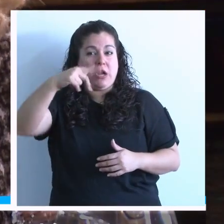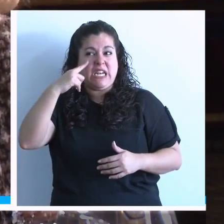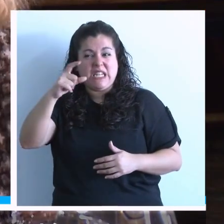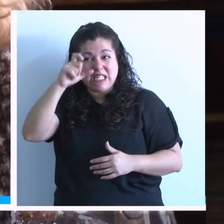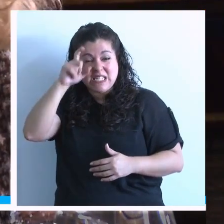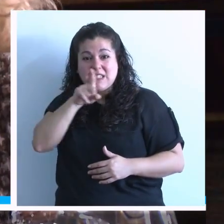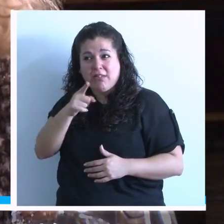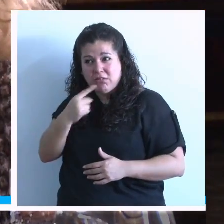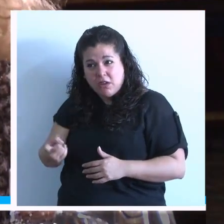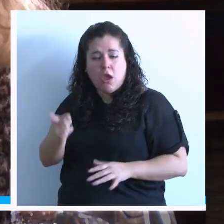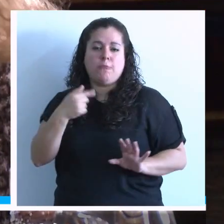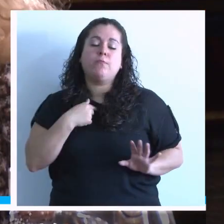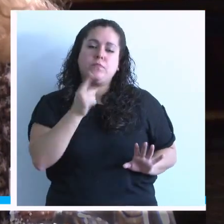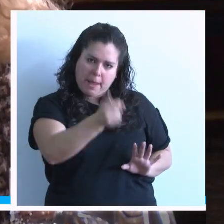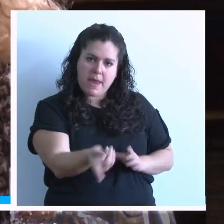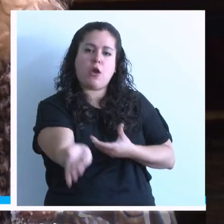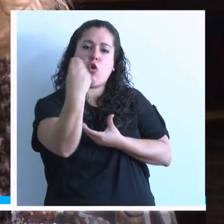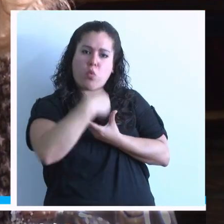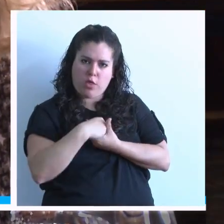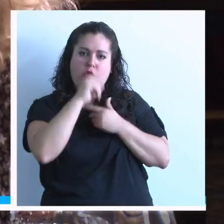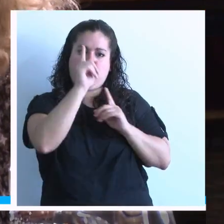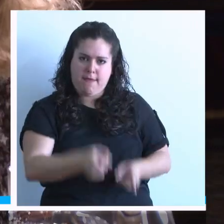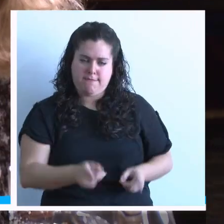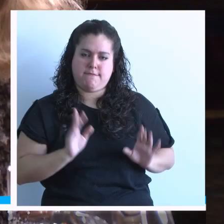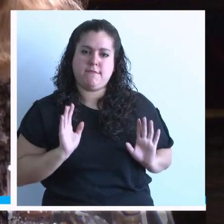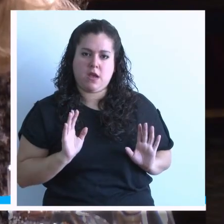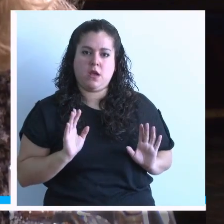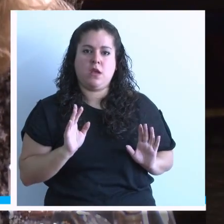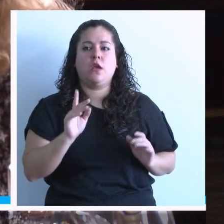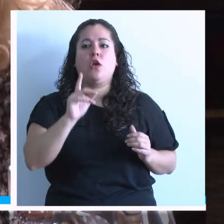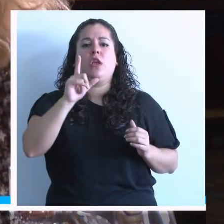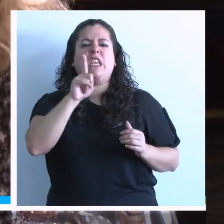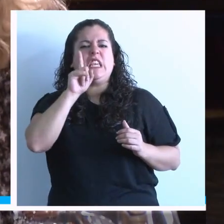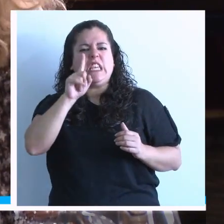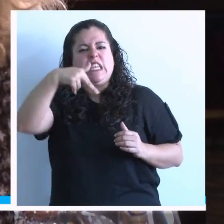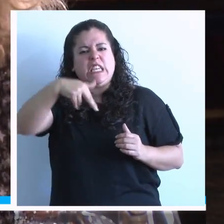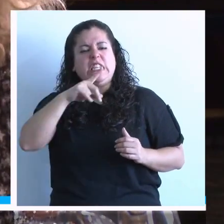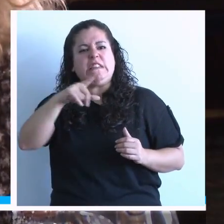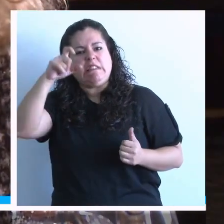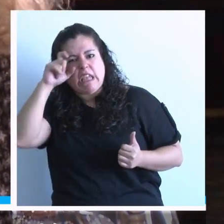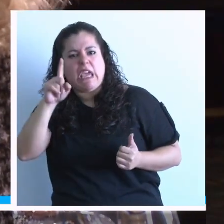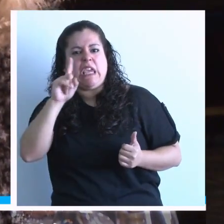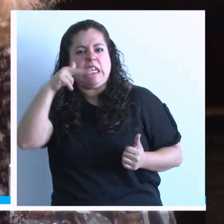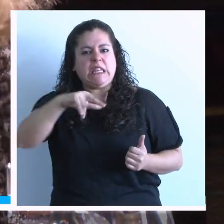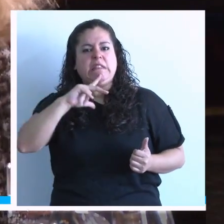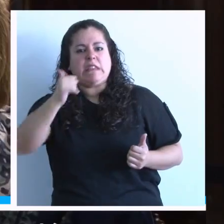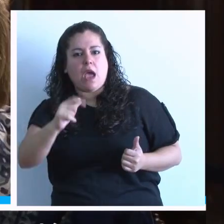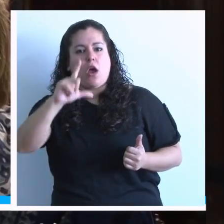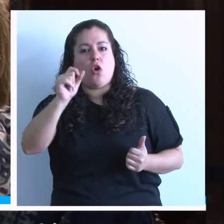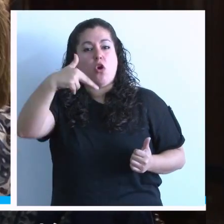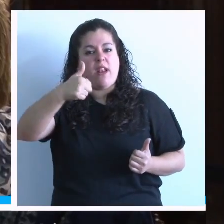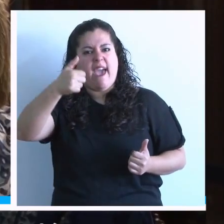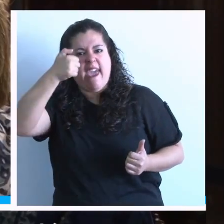los que ahí el CONICET es uno de los organismos de ciencia y técnica, o sea, CONICET, INTI, INTA, CONAE,